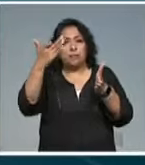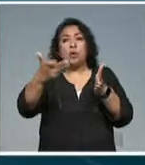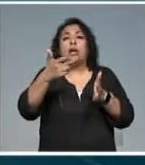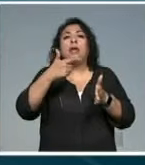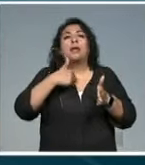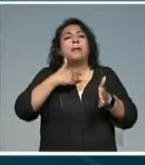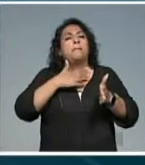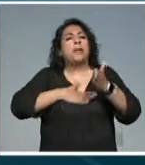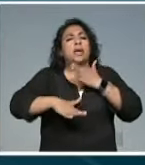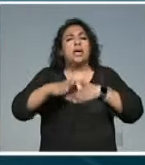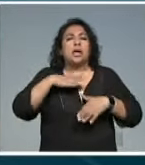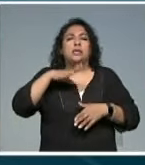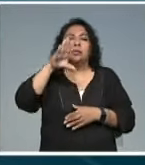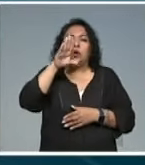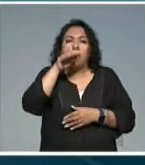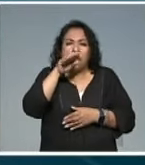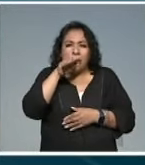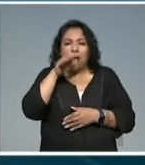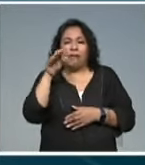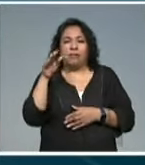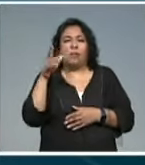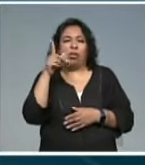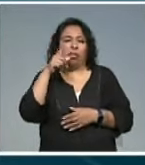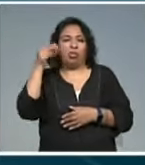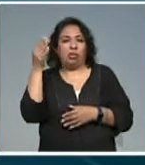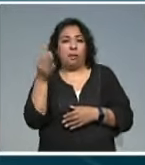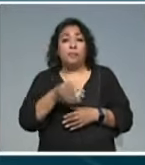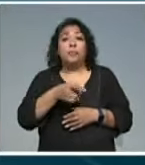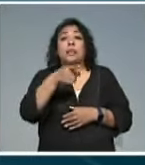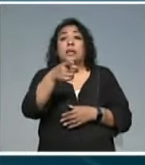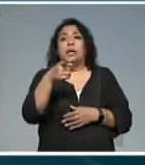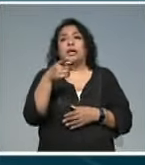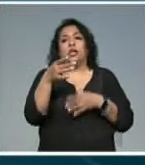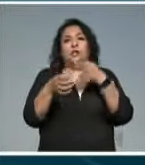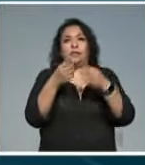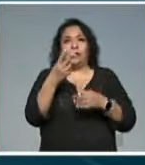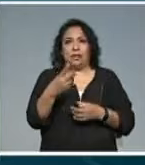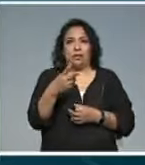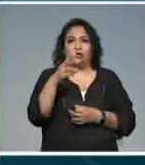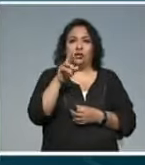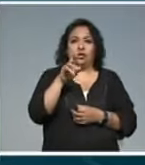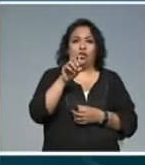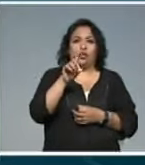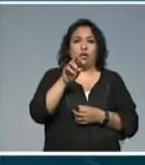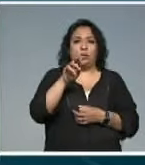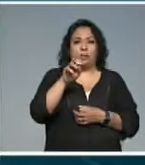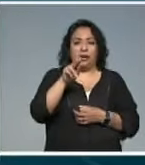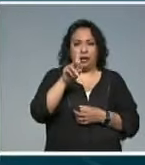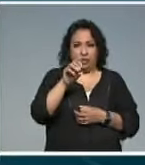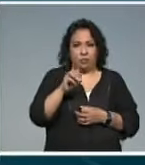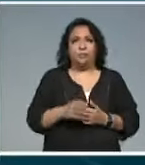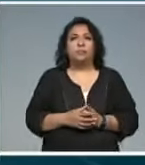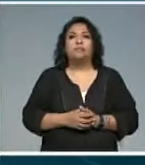programa más emplumado de la televisión mexicana. Para Noticias 22, Rodrigo Peredo.